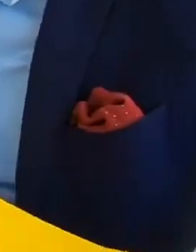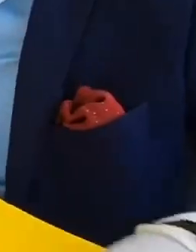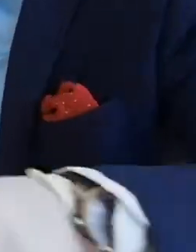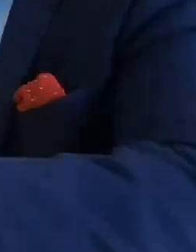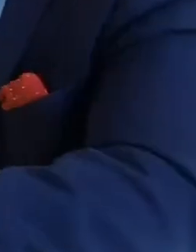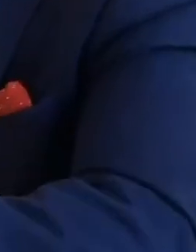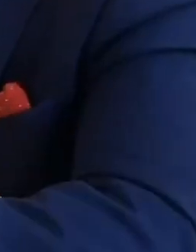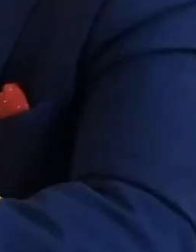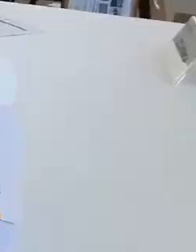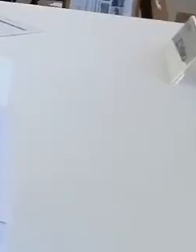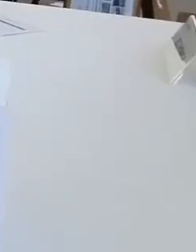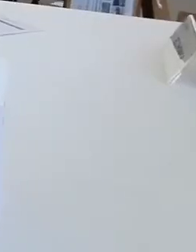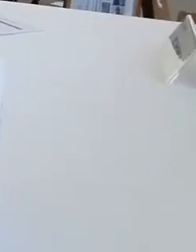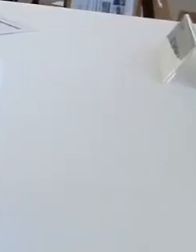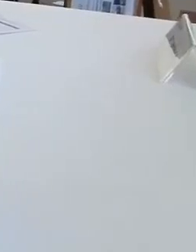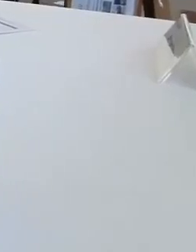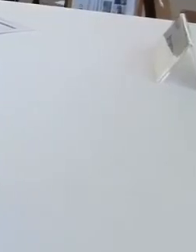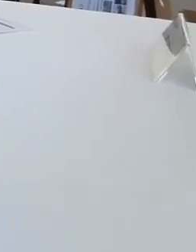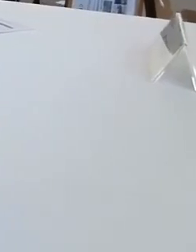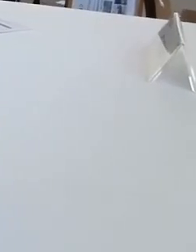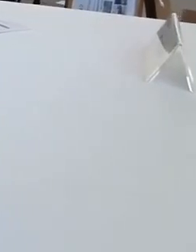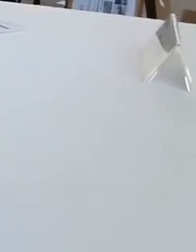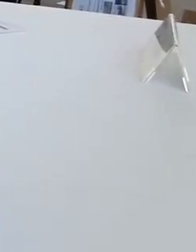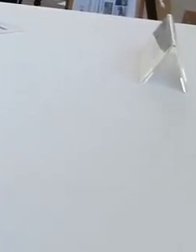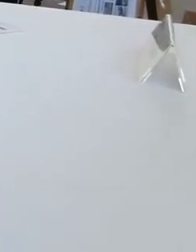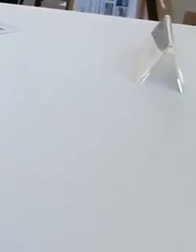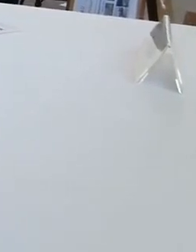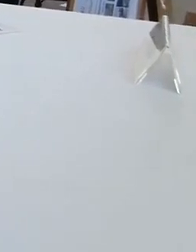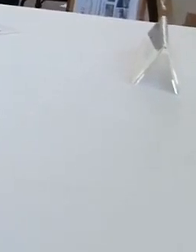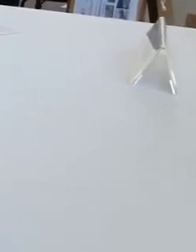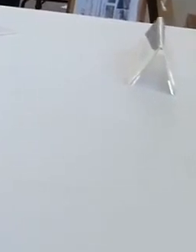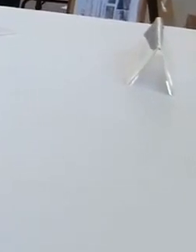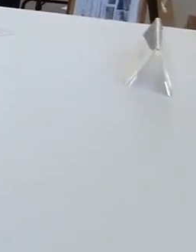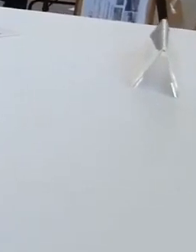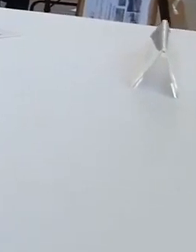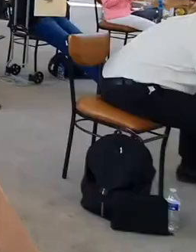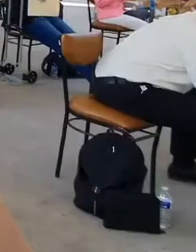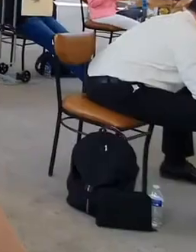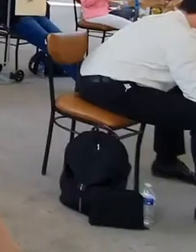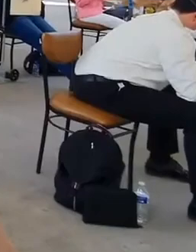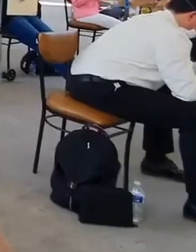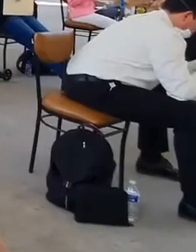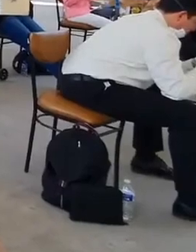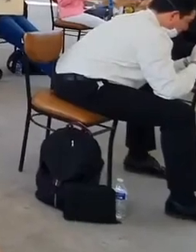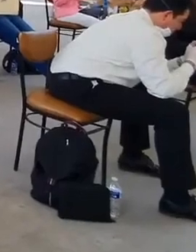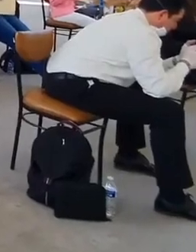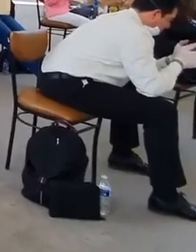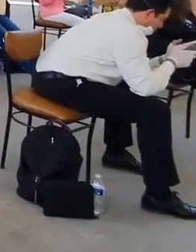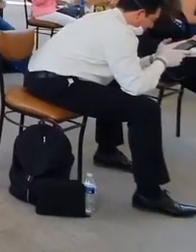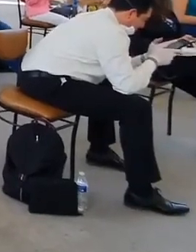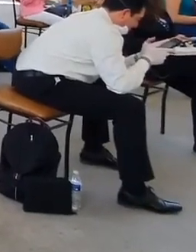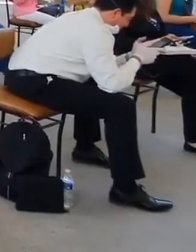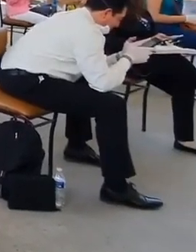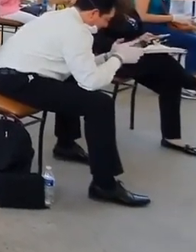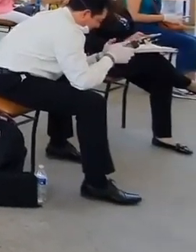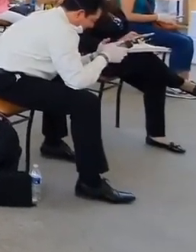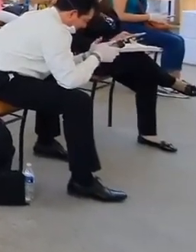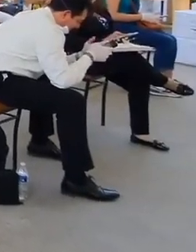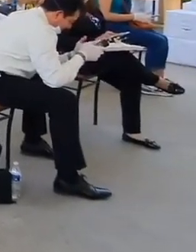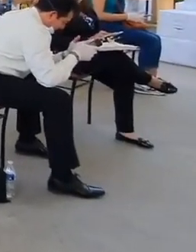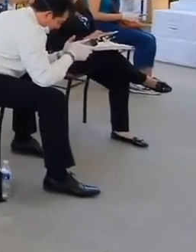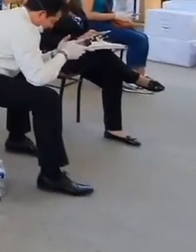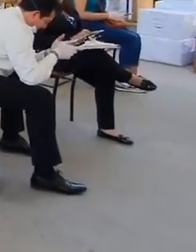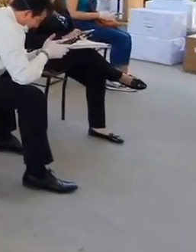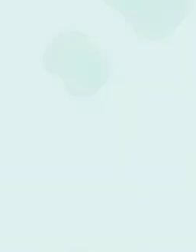ha acompañado 8 licitaciones y ha aportado recomendaciones a 11 bases de licitación. El flujo de trabajo es